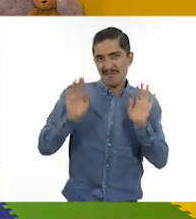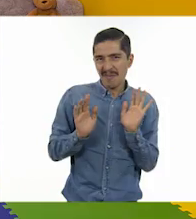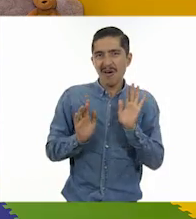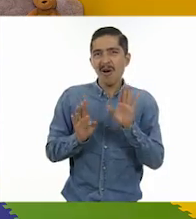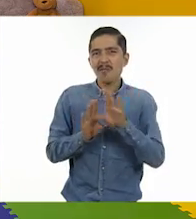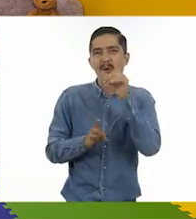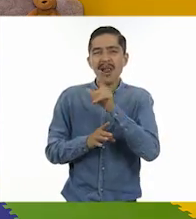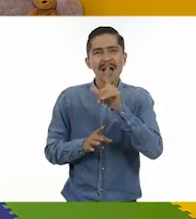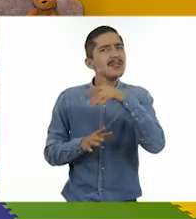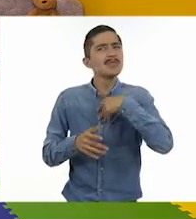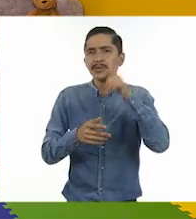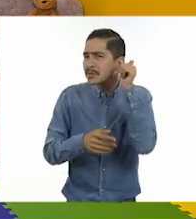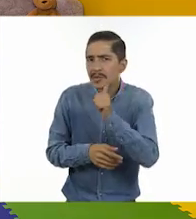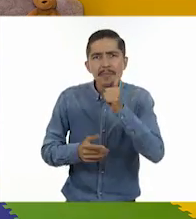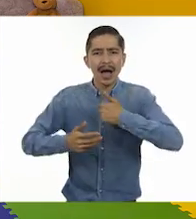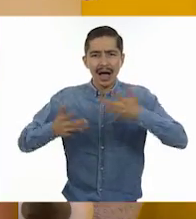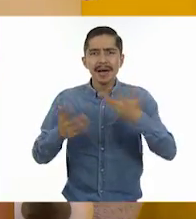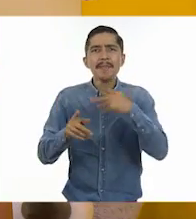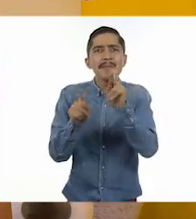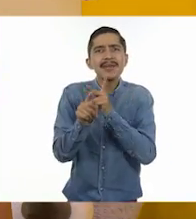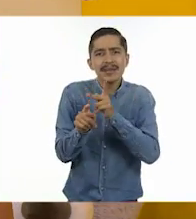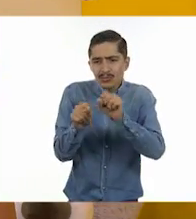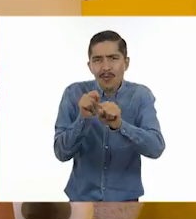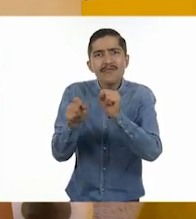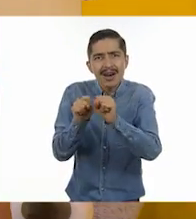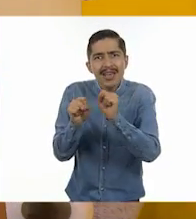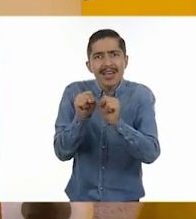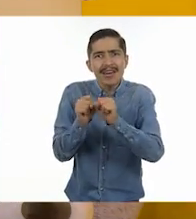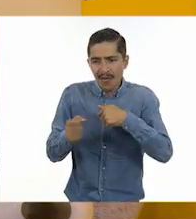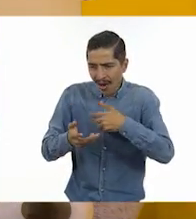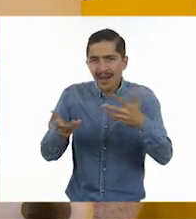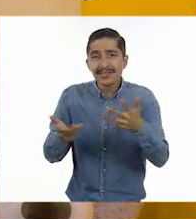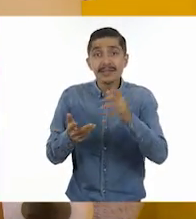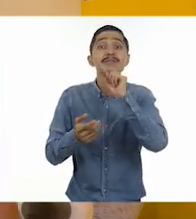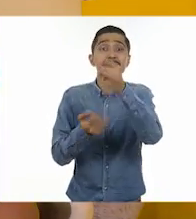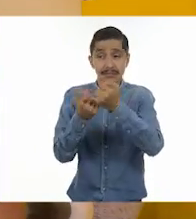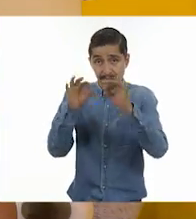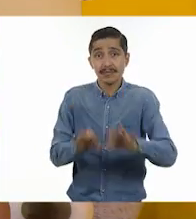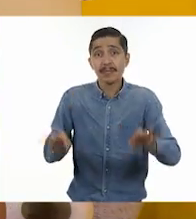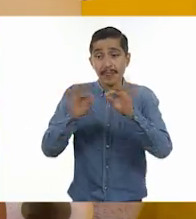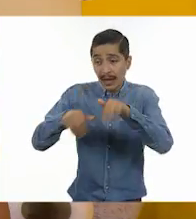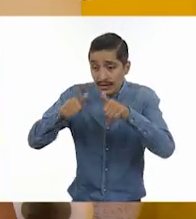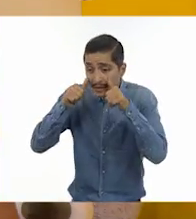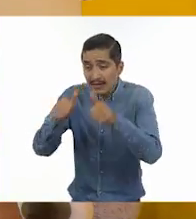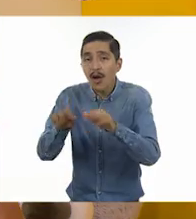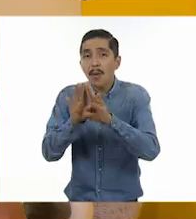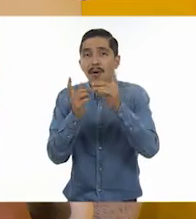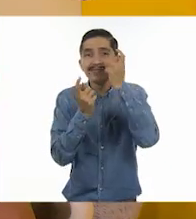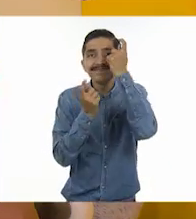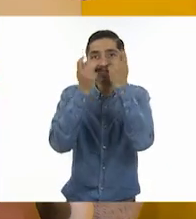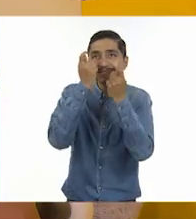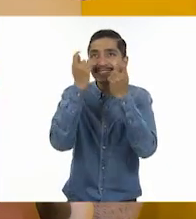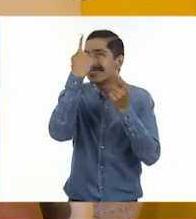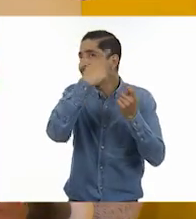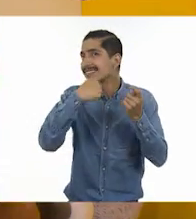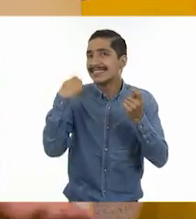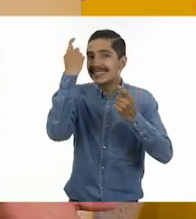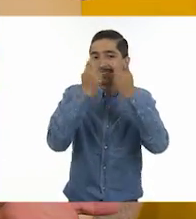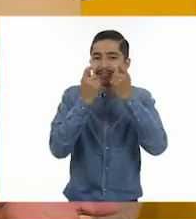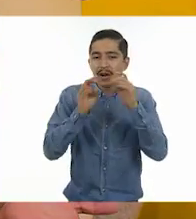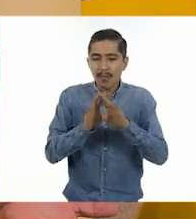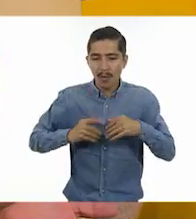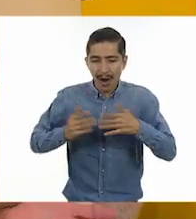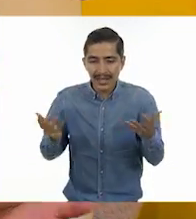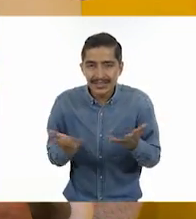hago todo el tiempo con mi sobrino. También es importante prestar atención a nuestros gestos y acciones, a